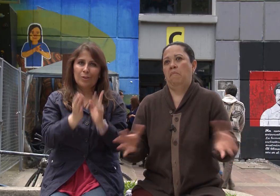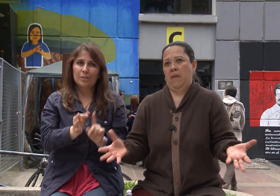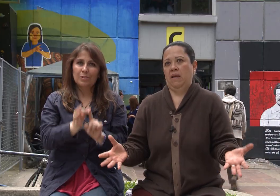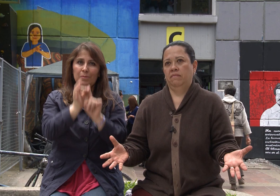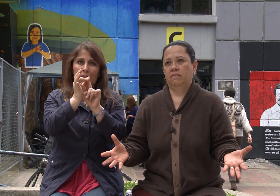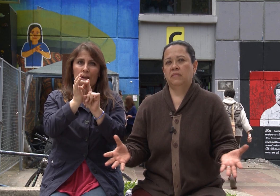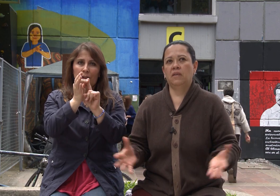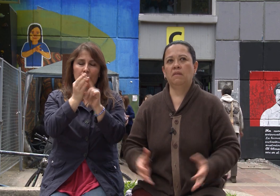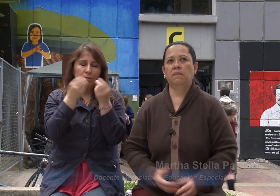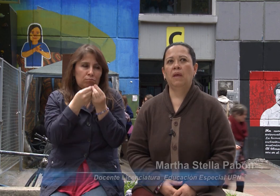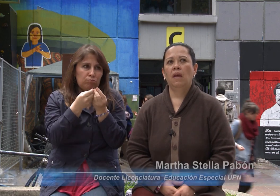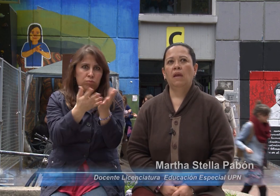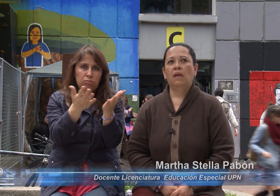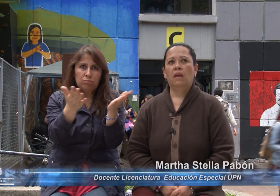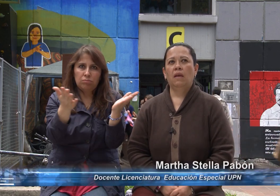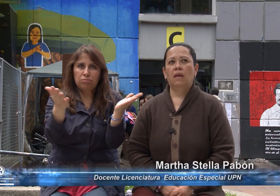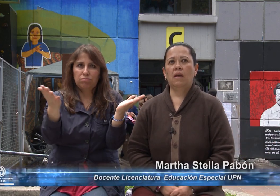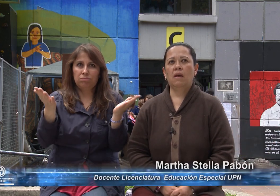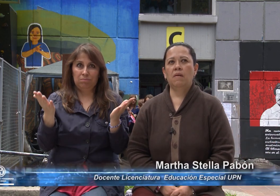es amplia, ¿sí?